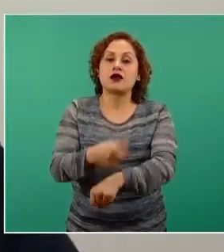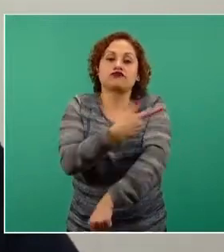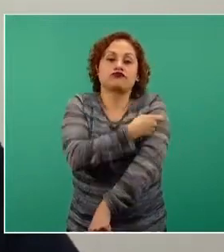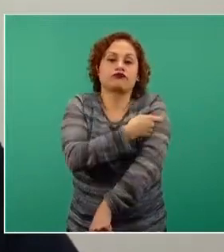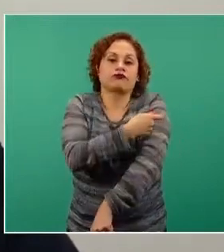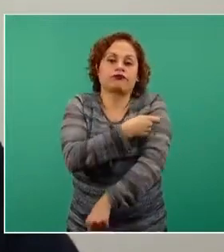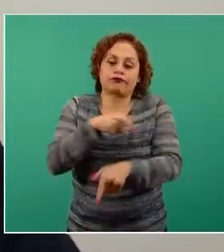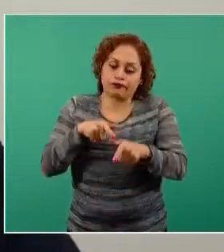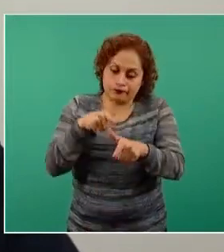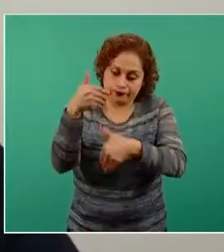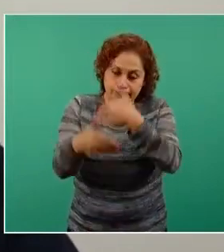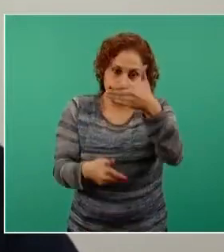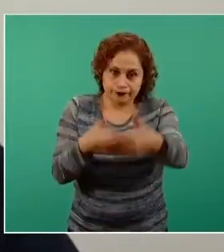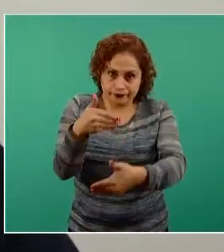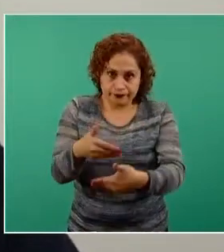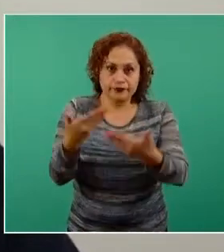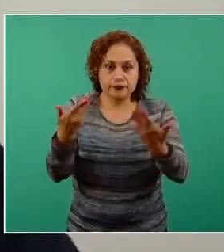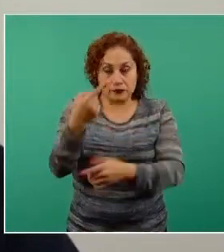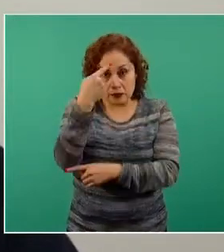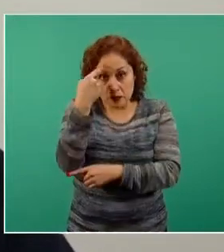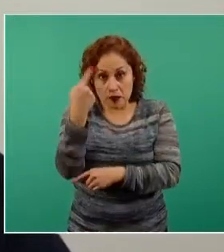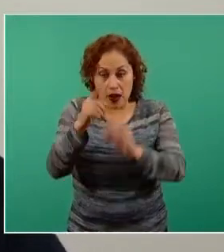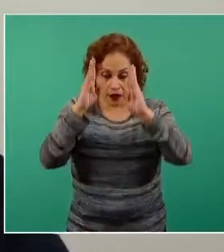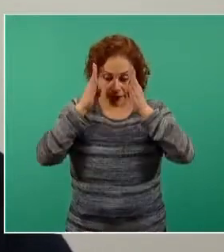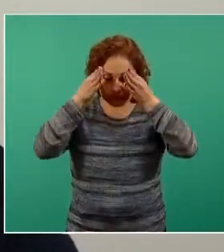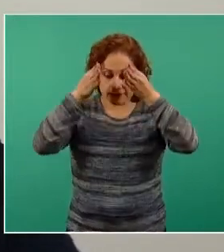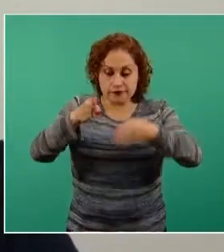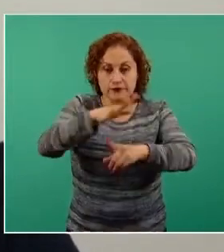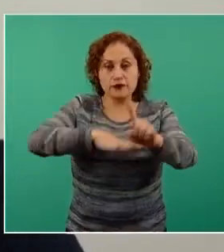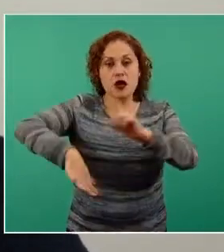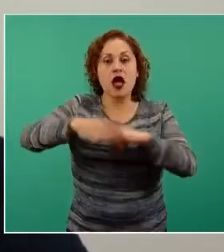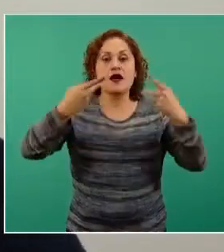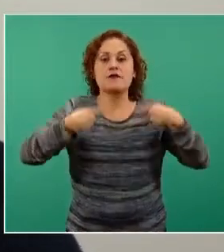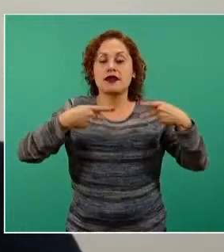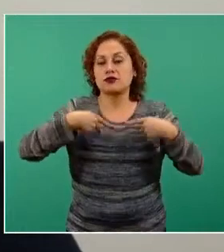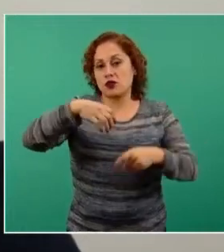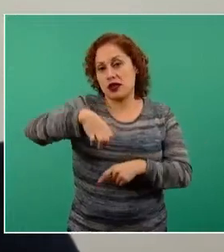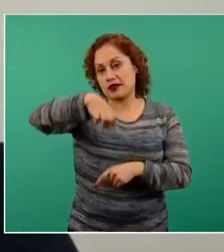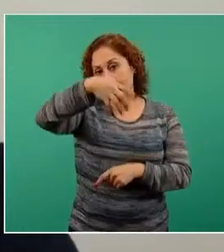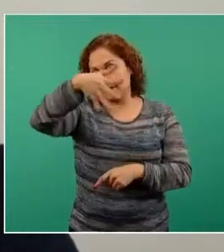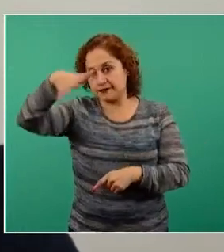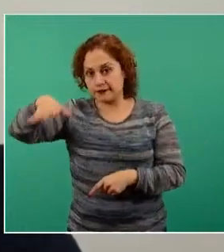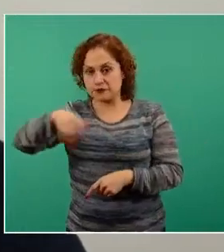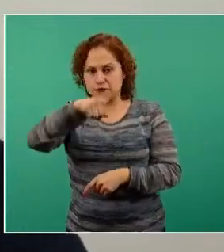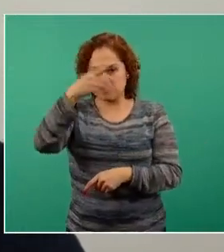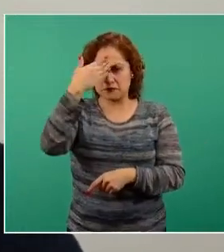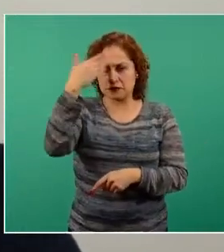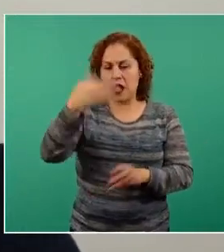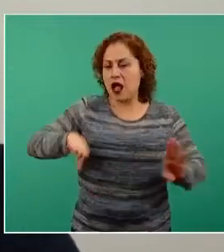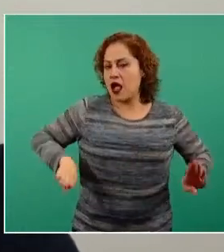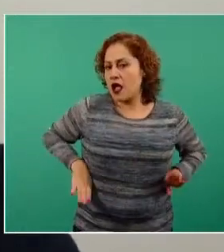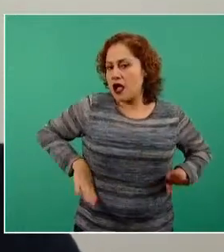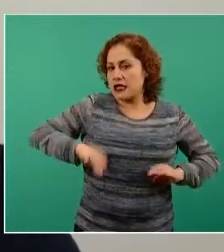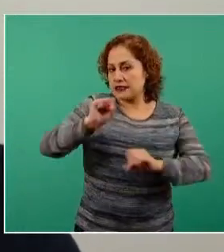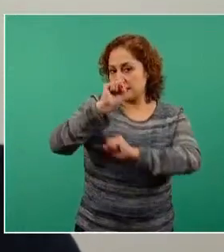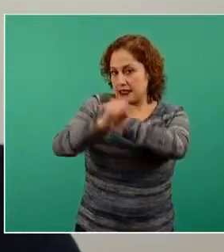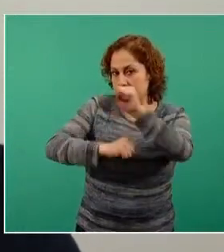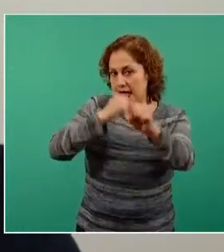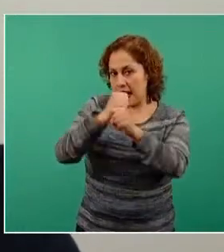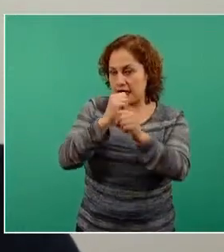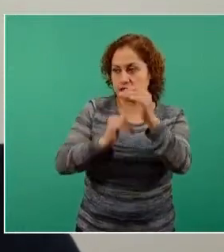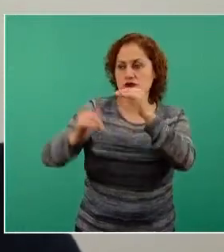este momento y sobre todo a la población de adultos mayores, personas que tienen 60 años o más y que están